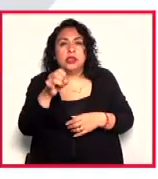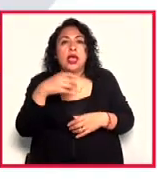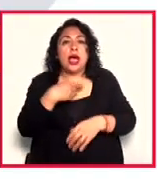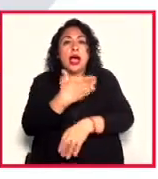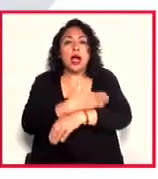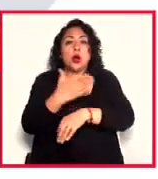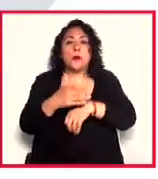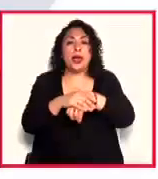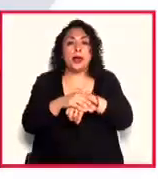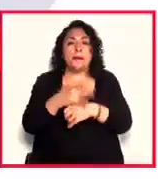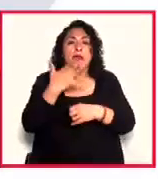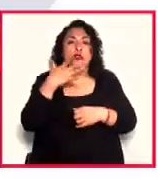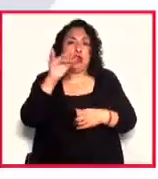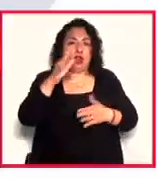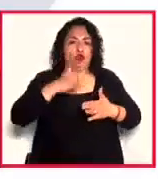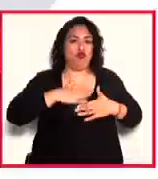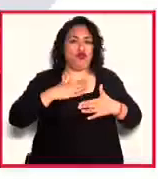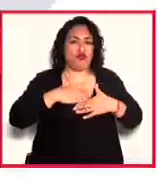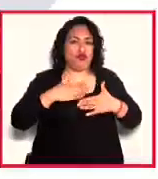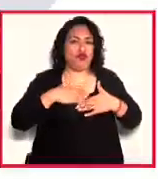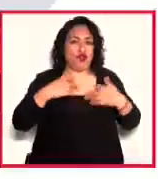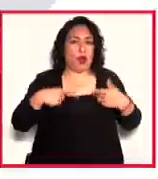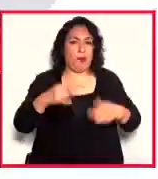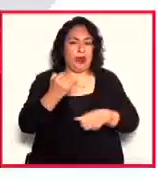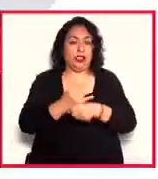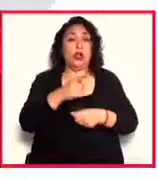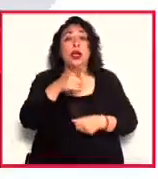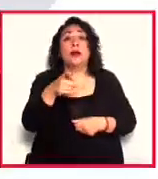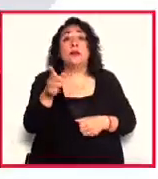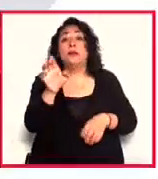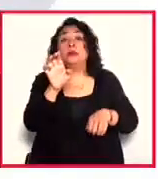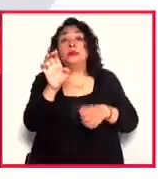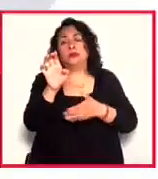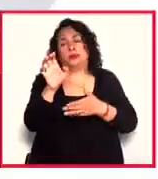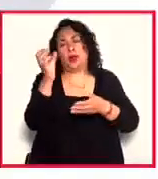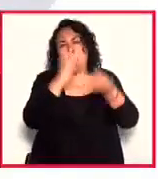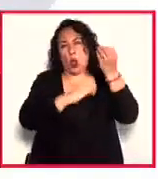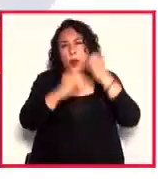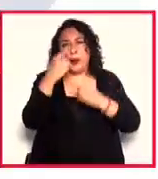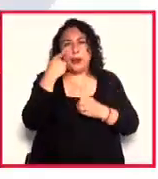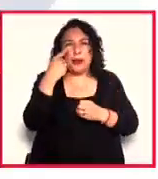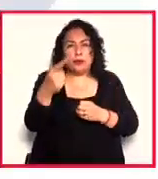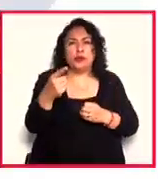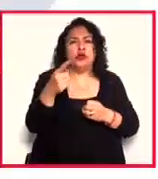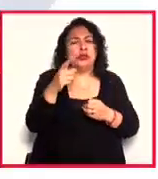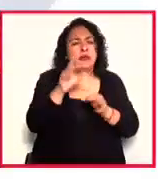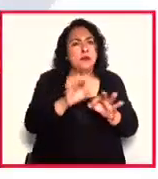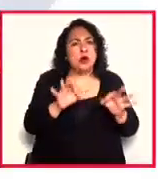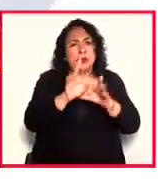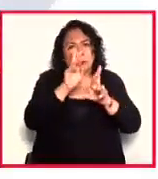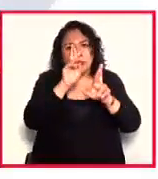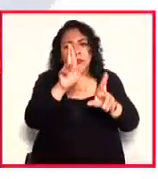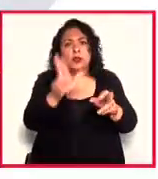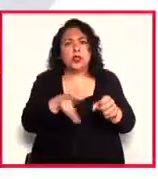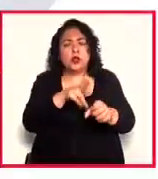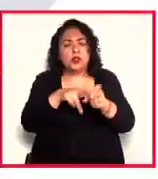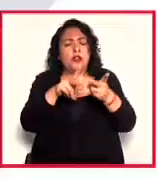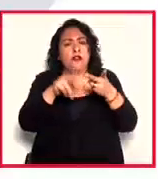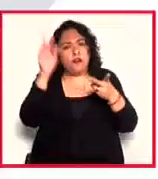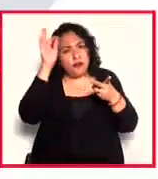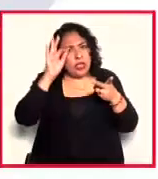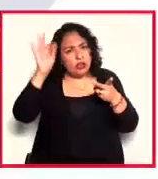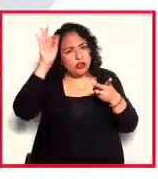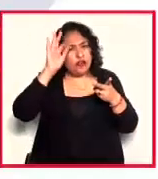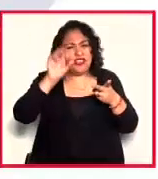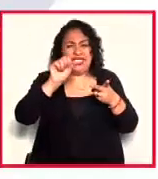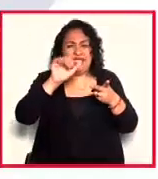yo lo interpreto. La puesta en escena aborda elementos como el respeto a la naturaleza, la filosofía samurái, la